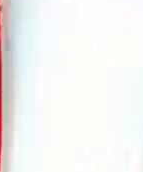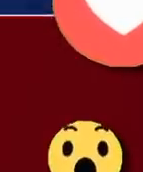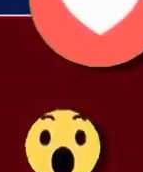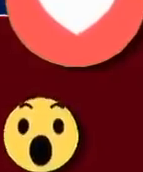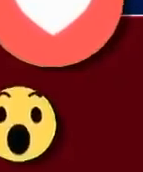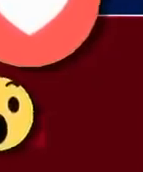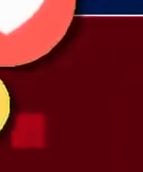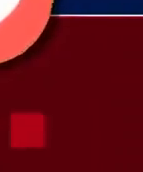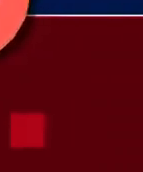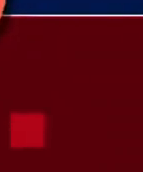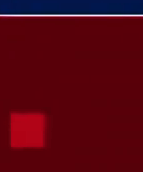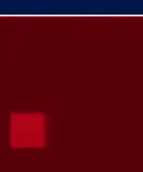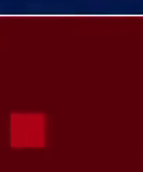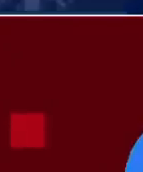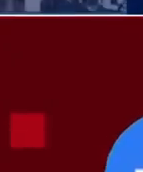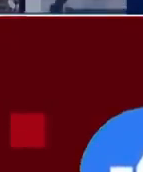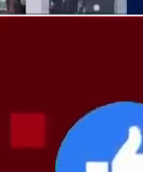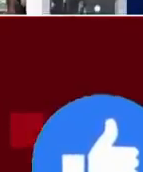Instagram.